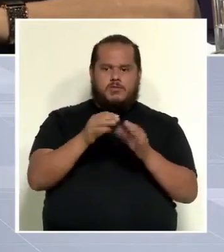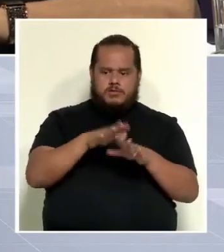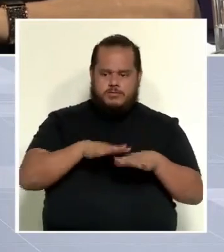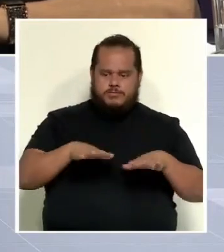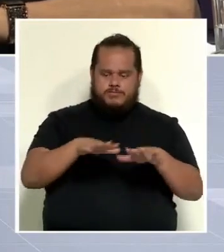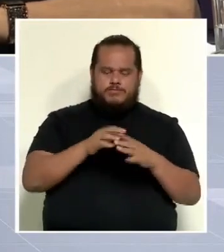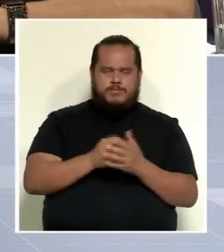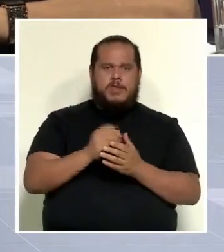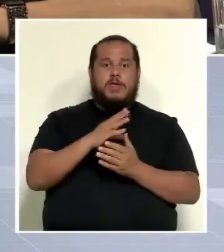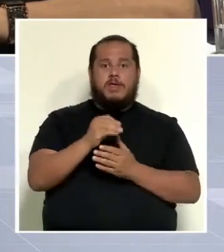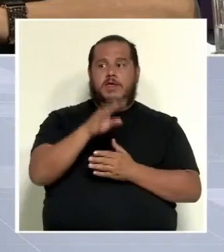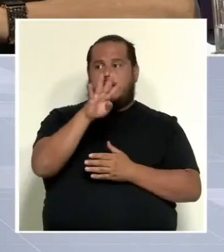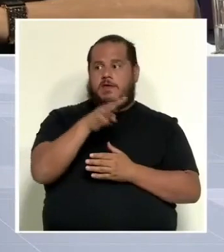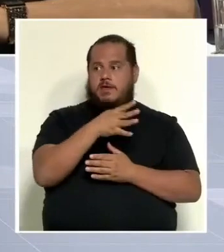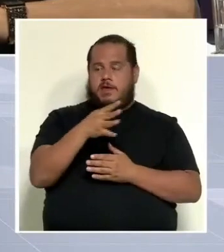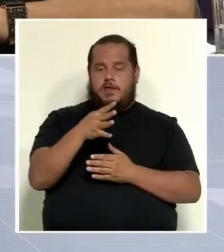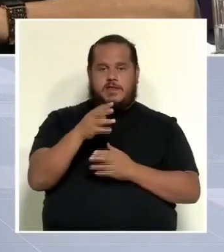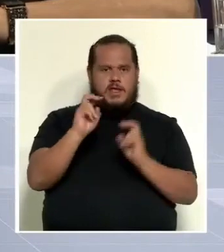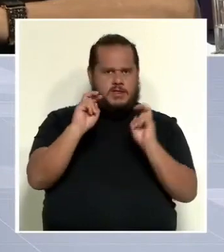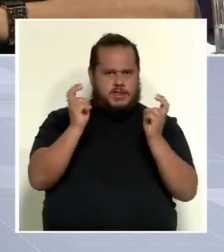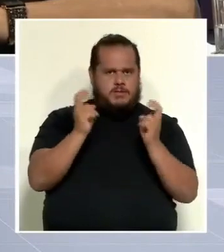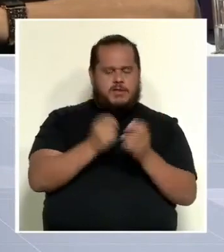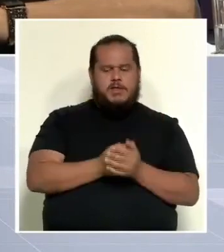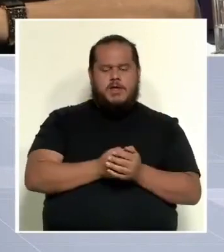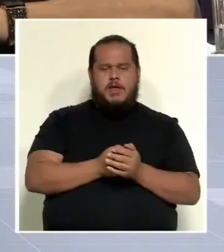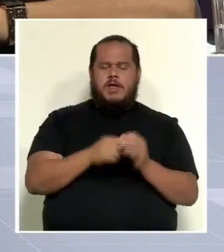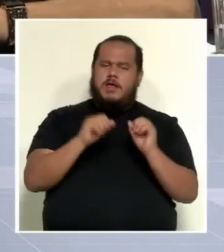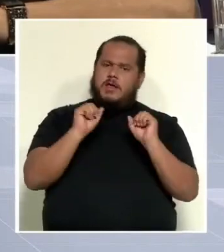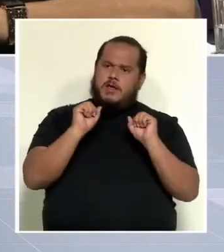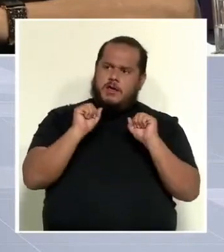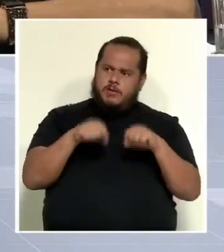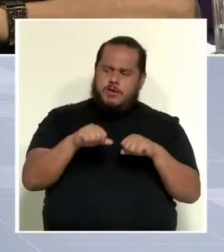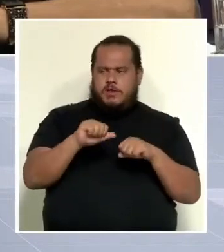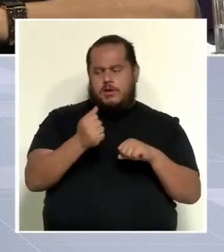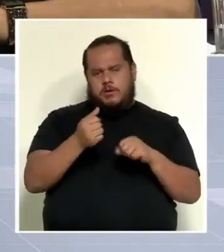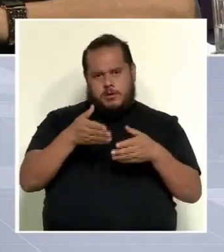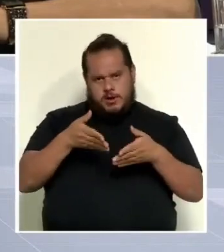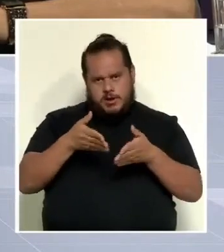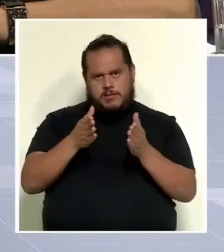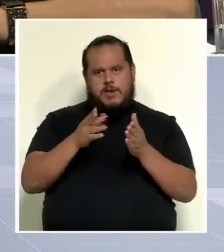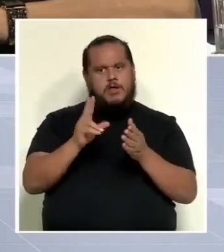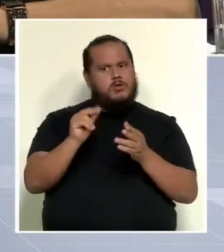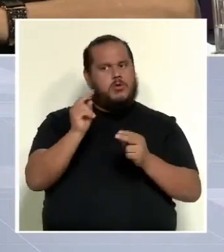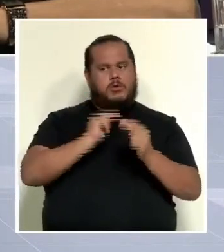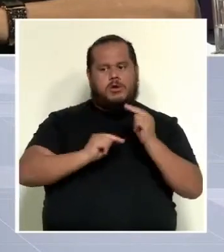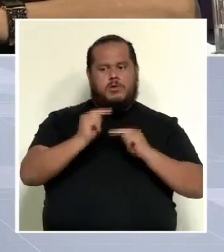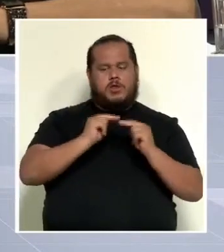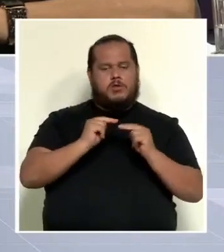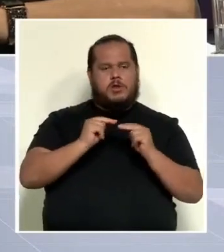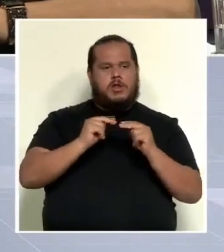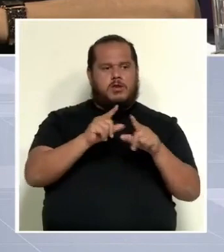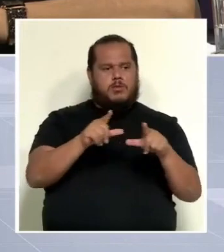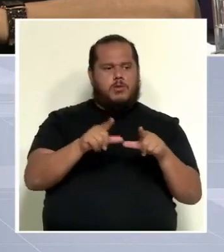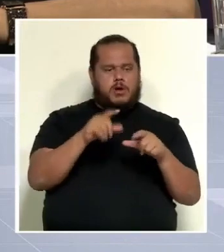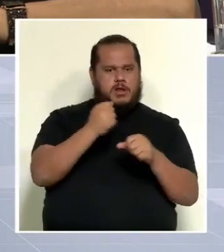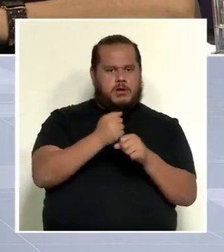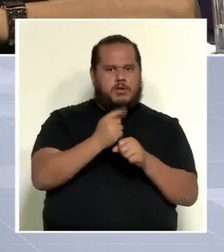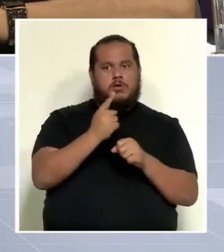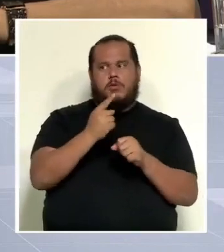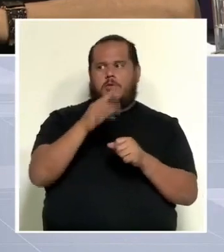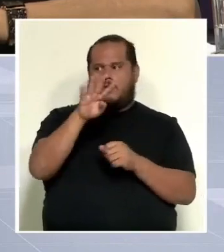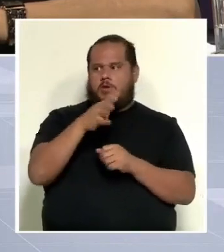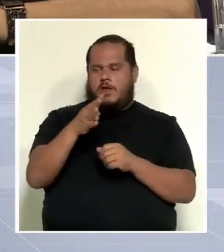Y en agenda temática, que podría ser otra vía, no negociaciones por puestos, sino por una agenda